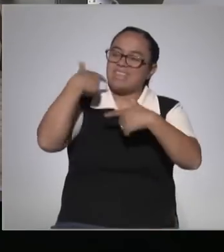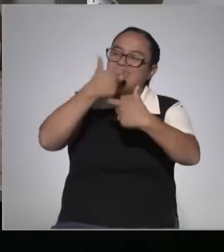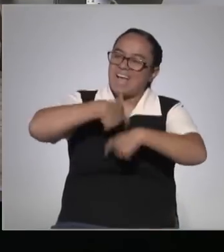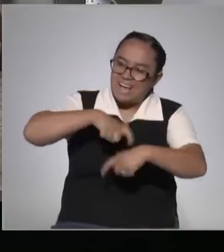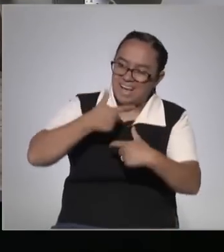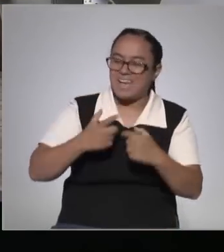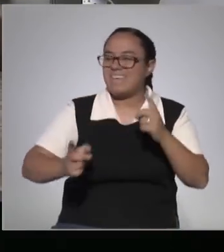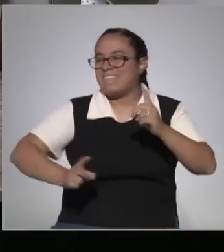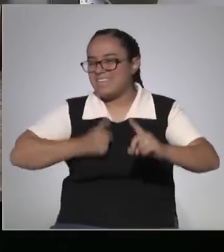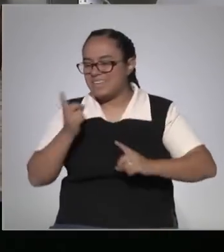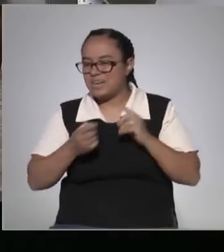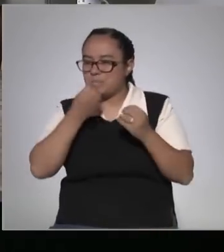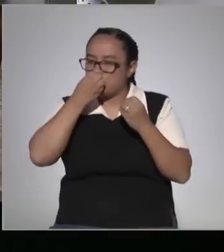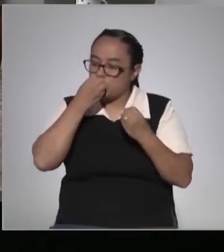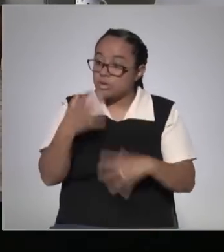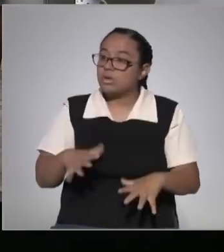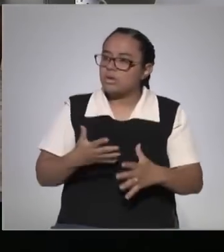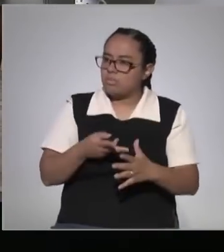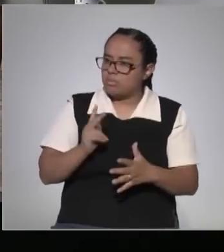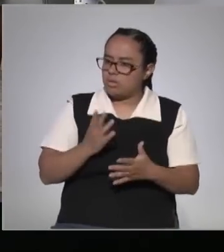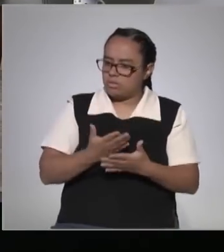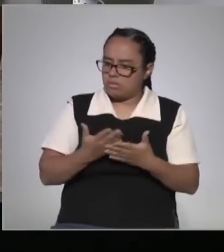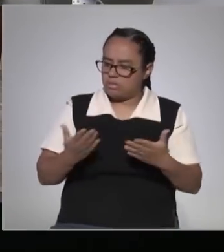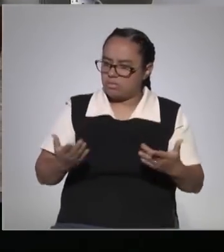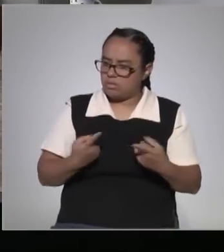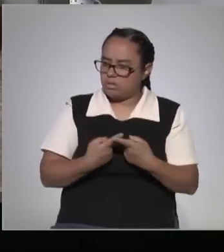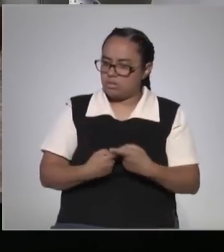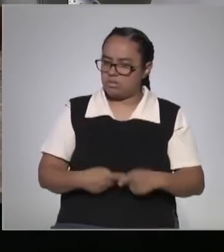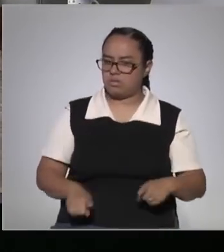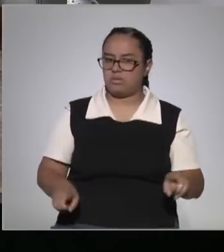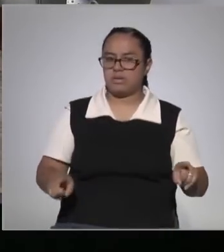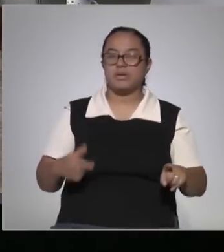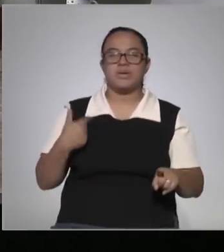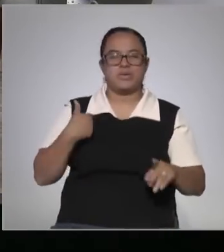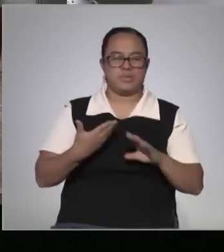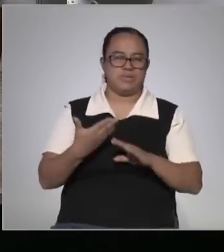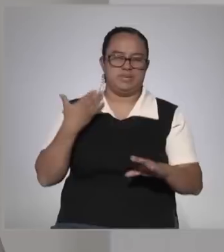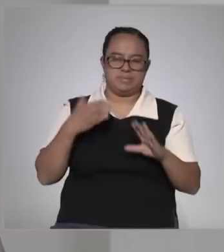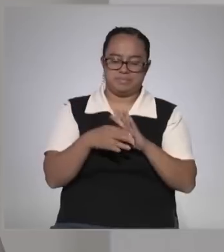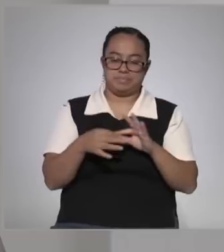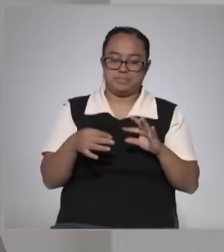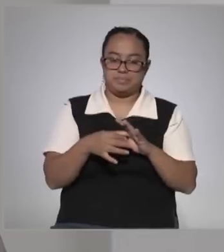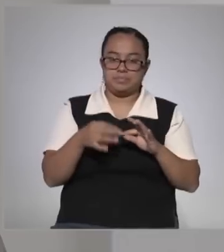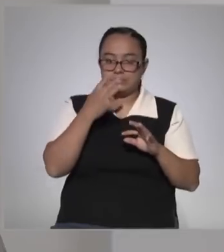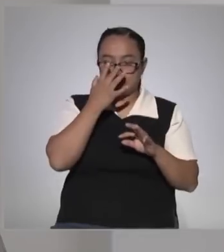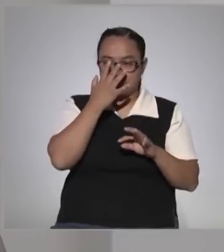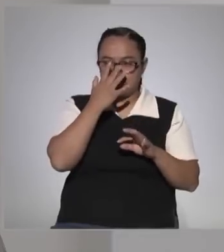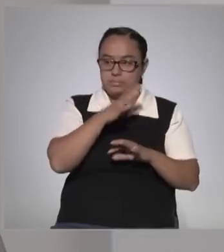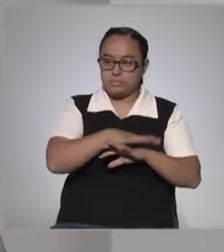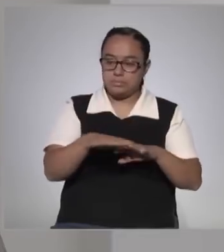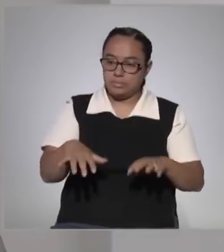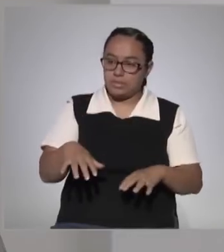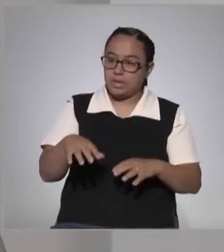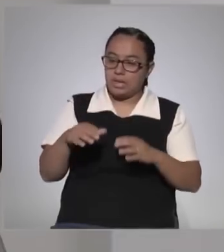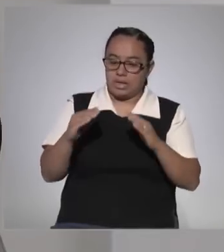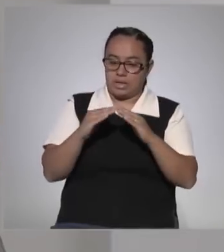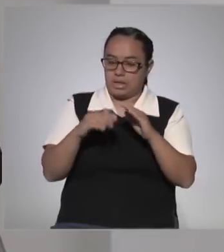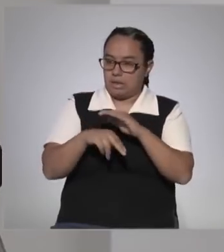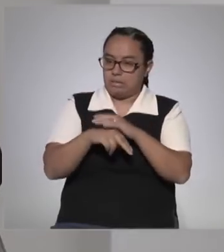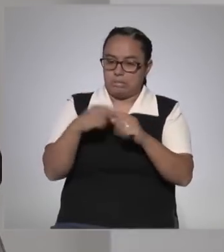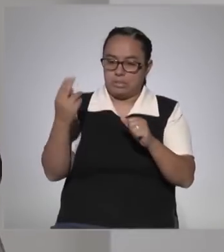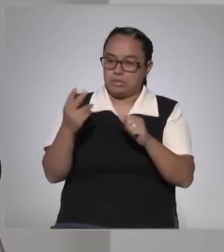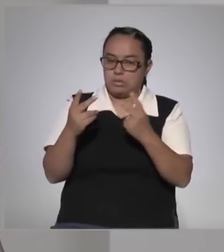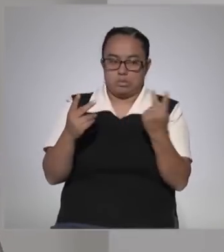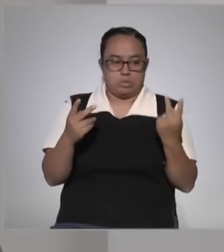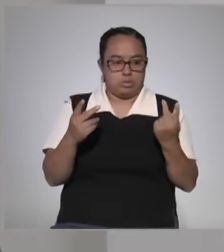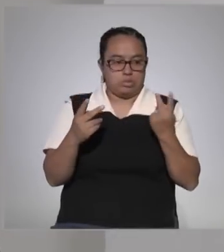nos divertimos como antes. Yo decía al principio que cuando llegas a esta parte del nido vacío, y me ha